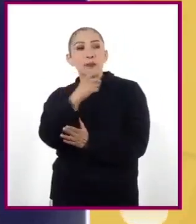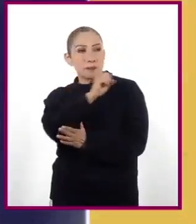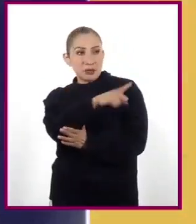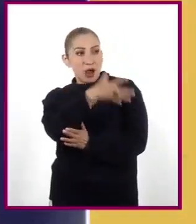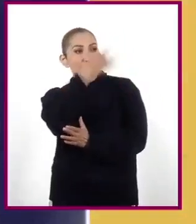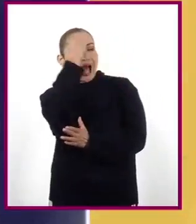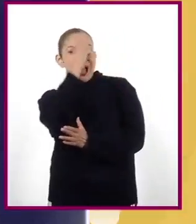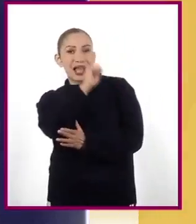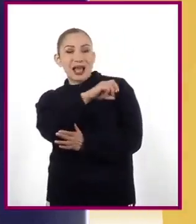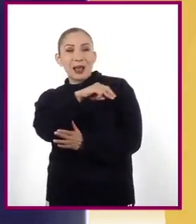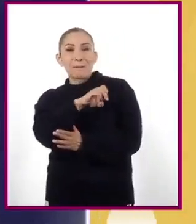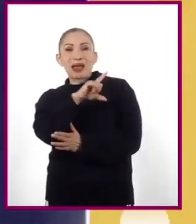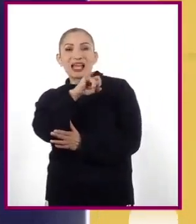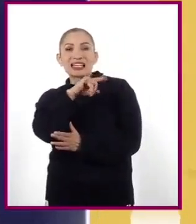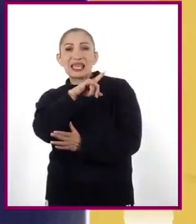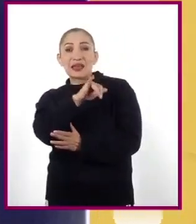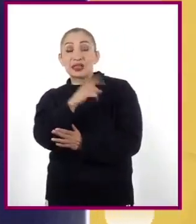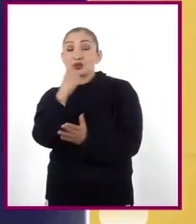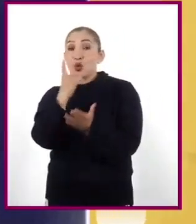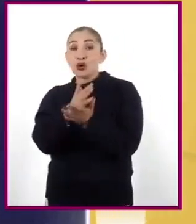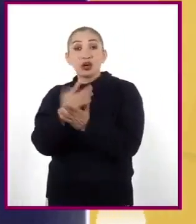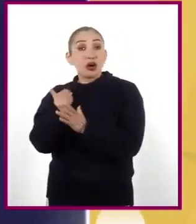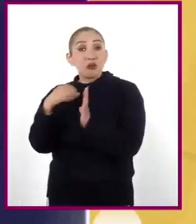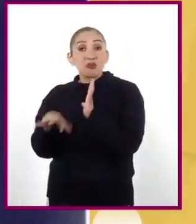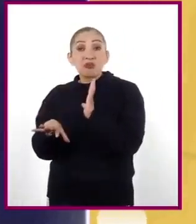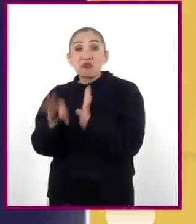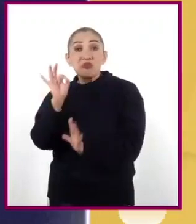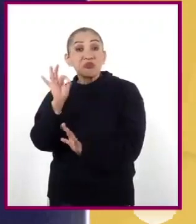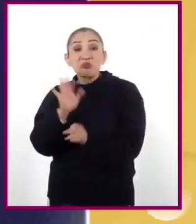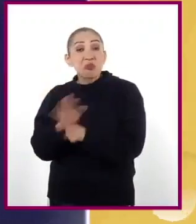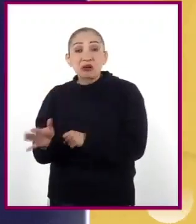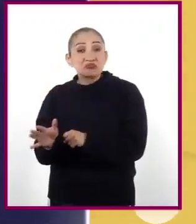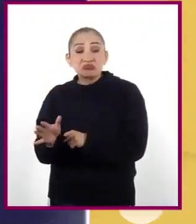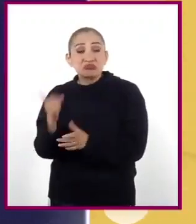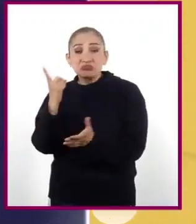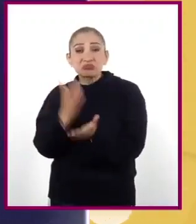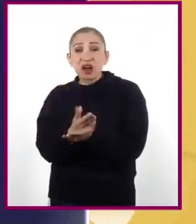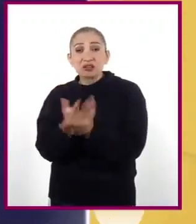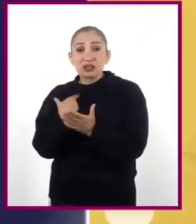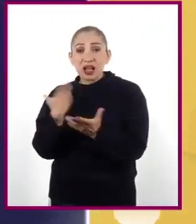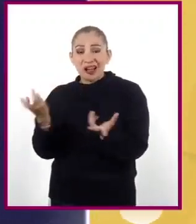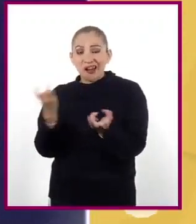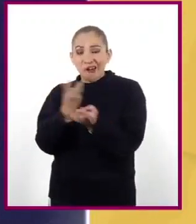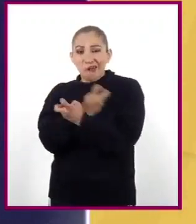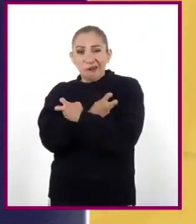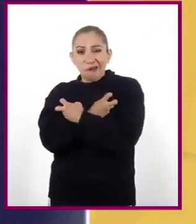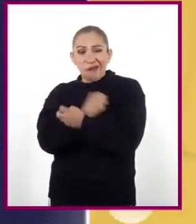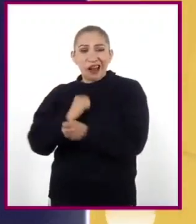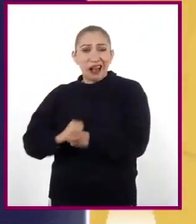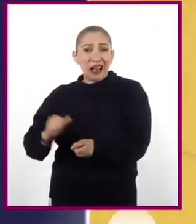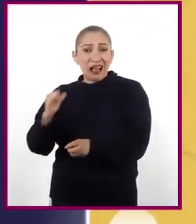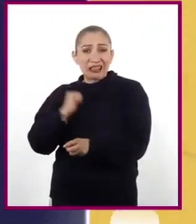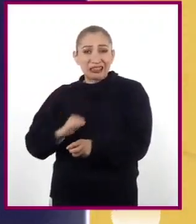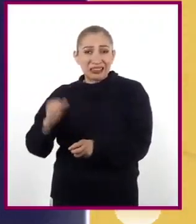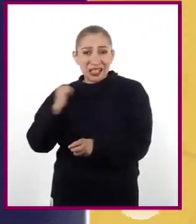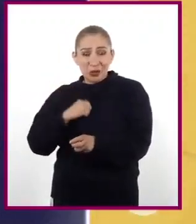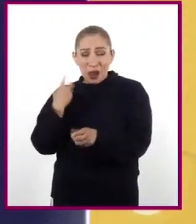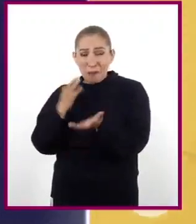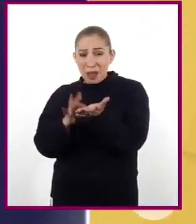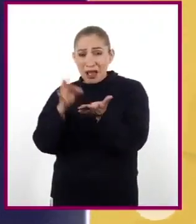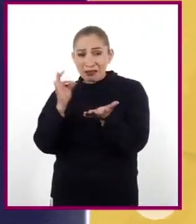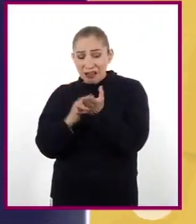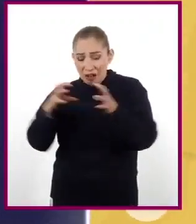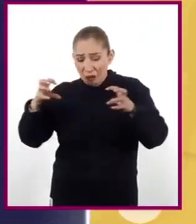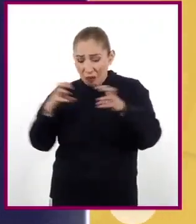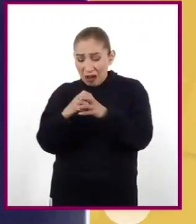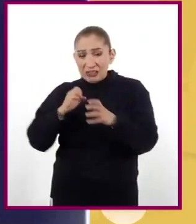de Melquíades. Lo único que logró desenterrar fue una armadura del siglo XV con todas sus partes